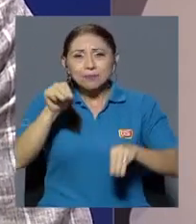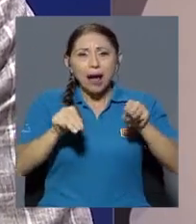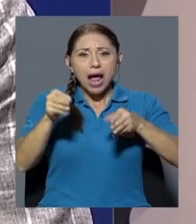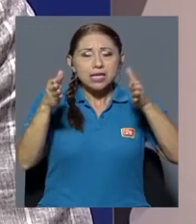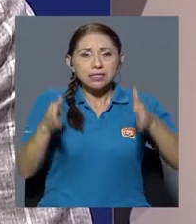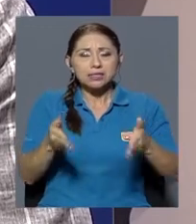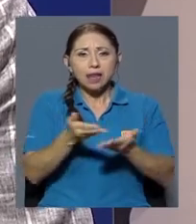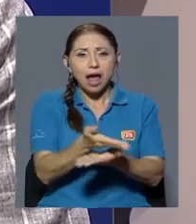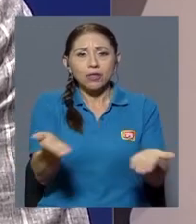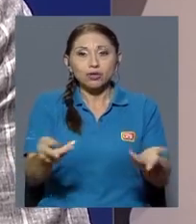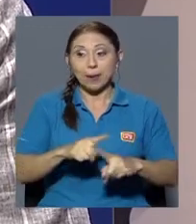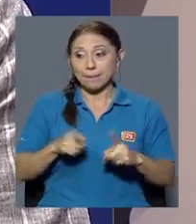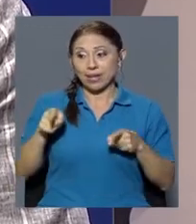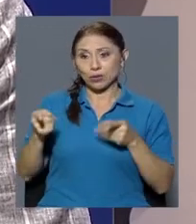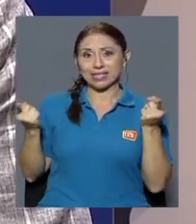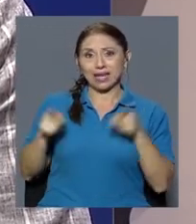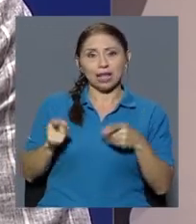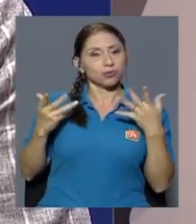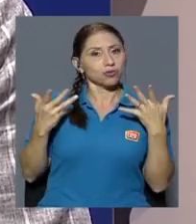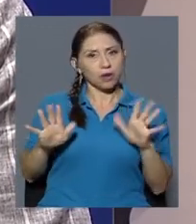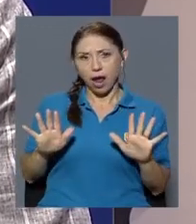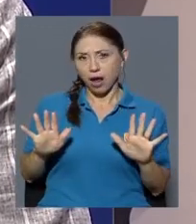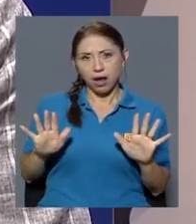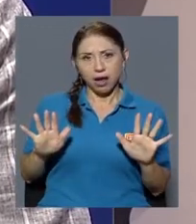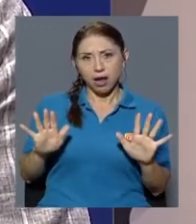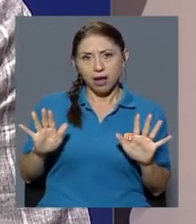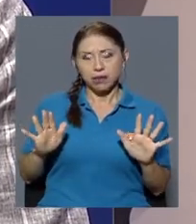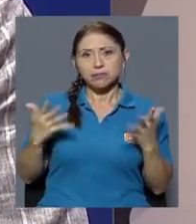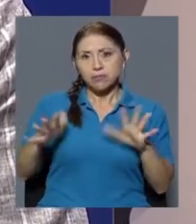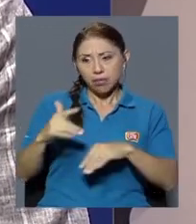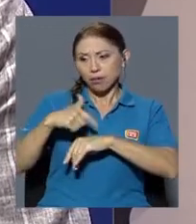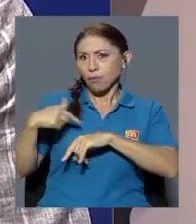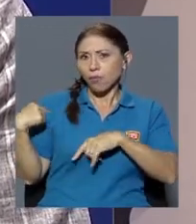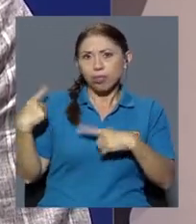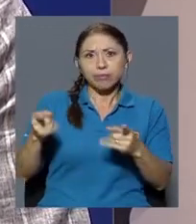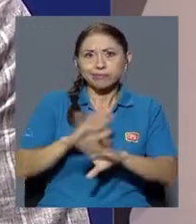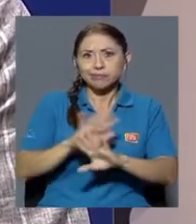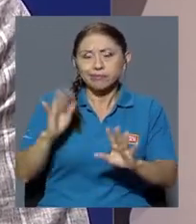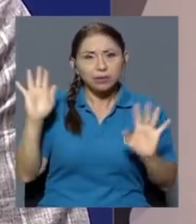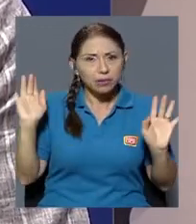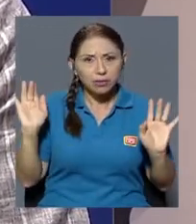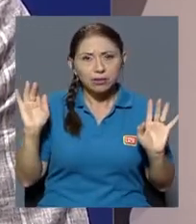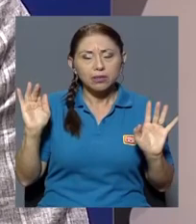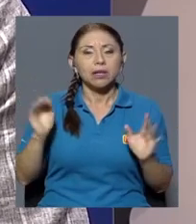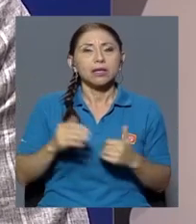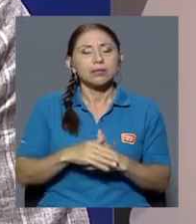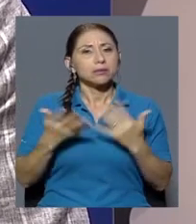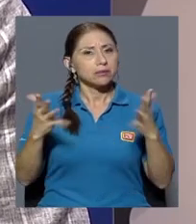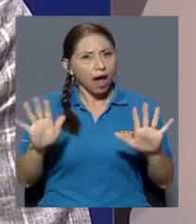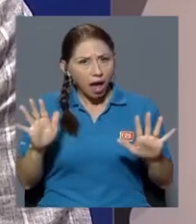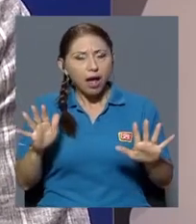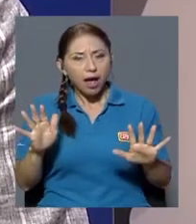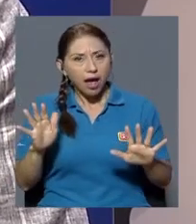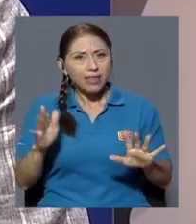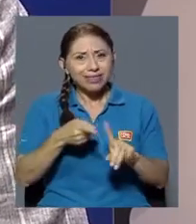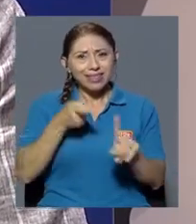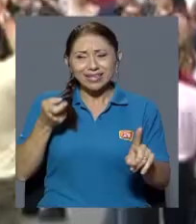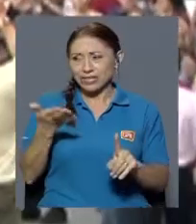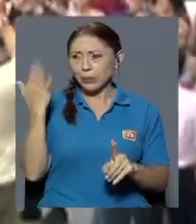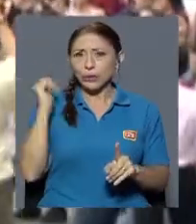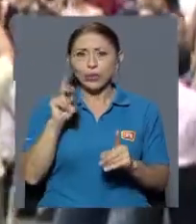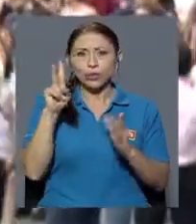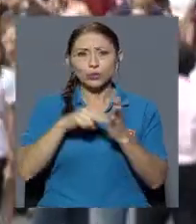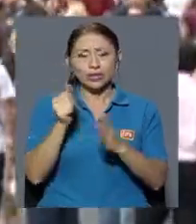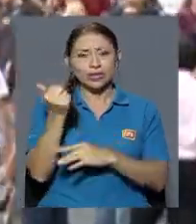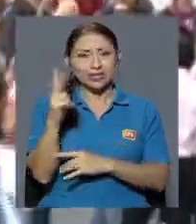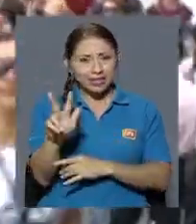magistradas pero en este caso ya él se sobrepasó cualquier cualquier promedio ya tenemos desde el 2013